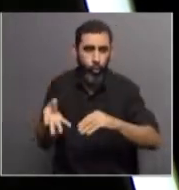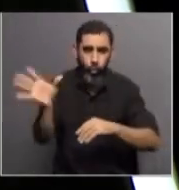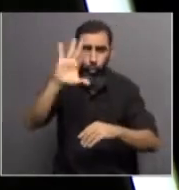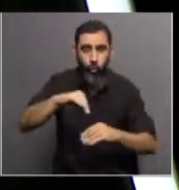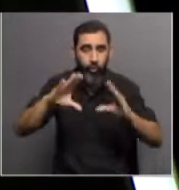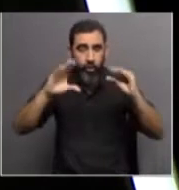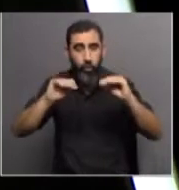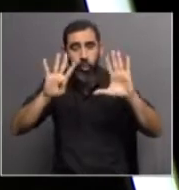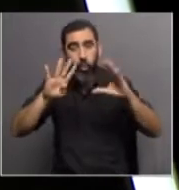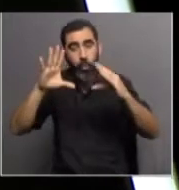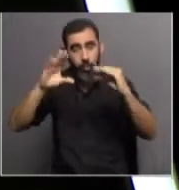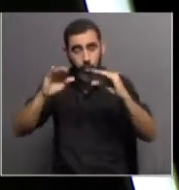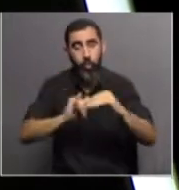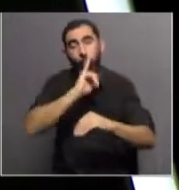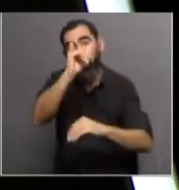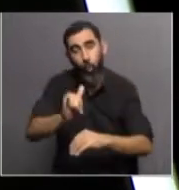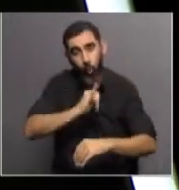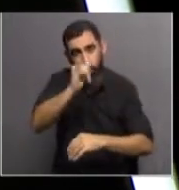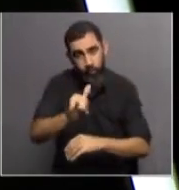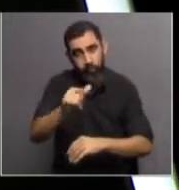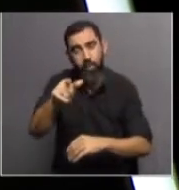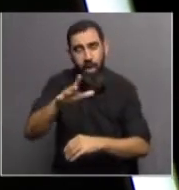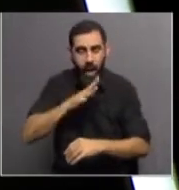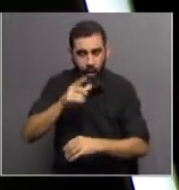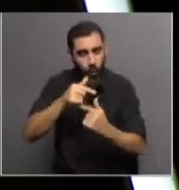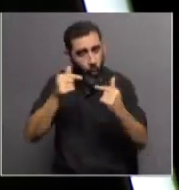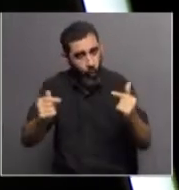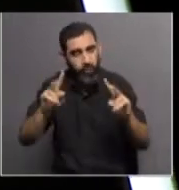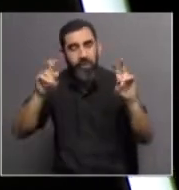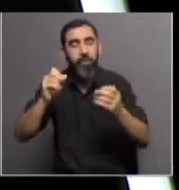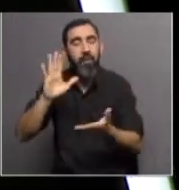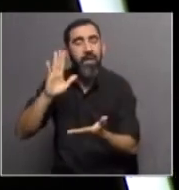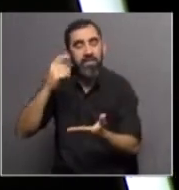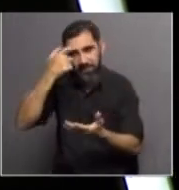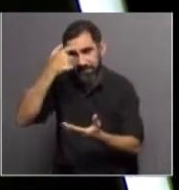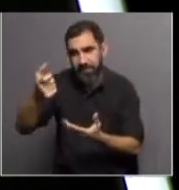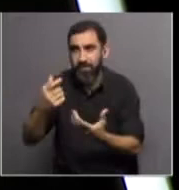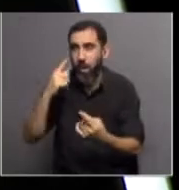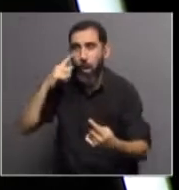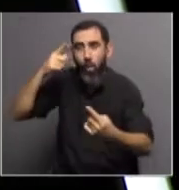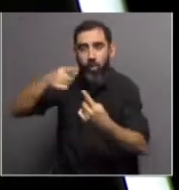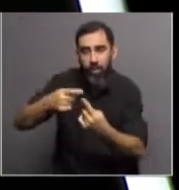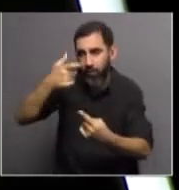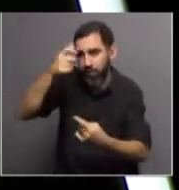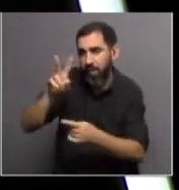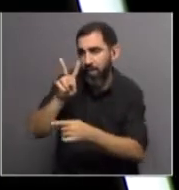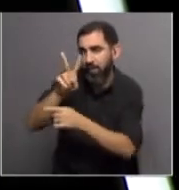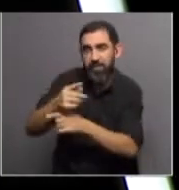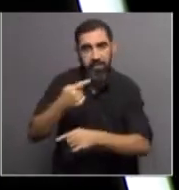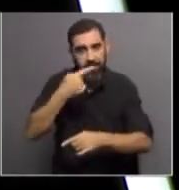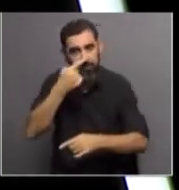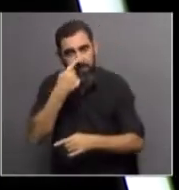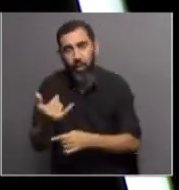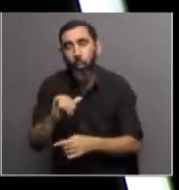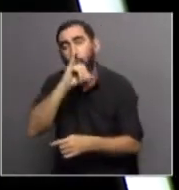21 contando un cuento. Y Polo y Analía tienen cosas que tienen que ver con la ciencia, quieren ser científicos, visitan lugares de interés,